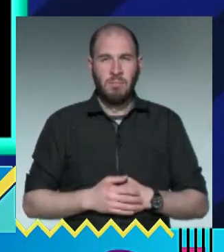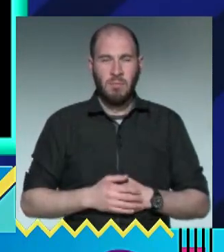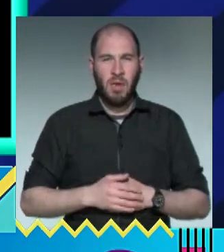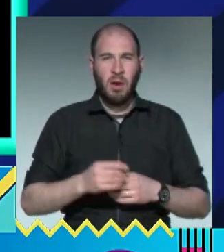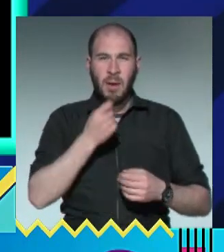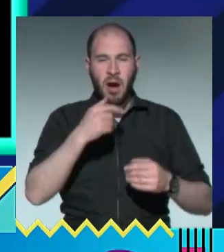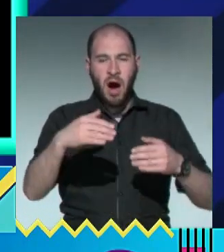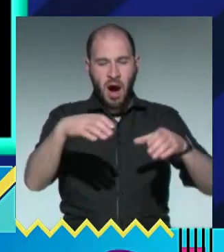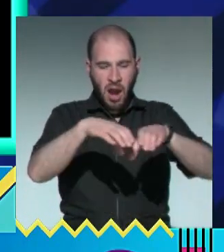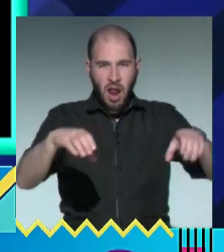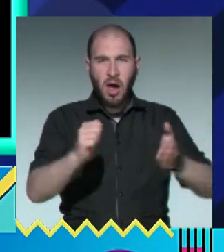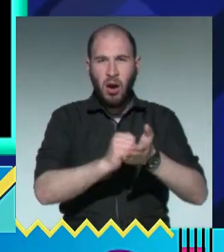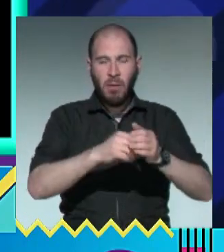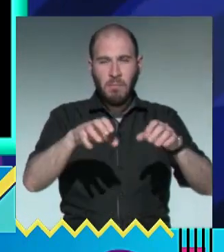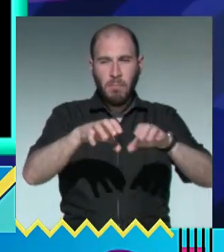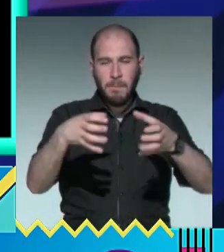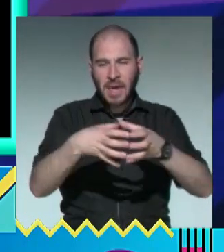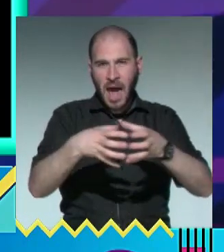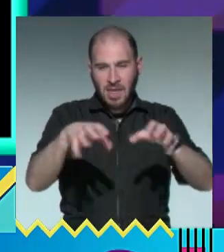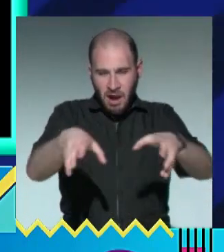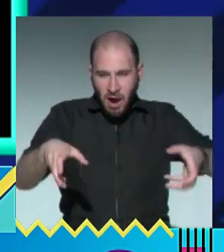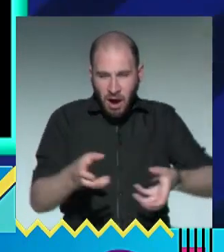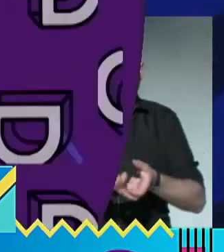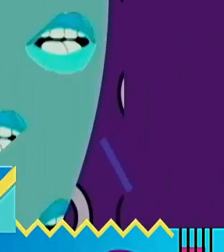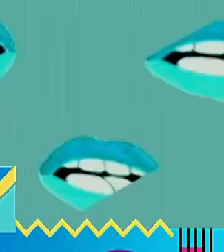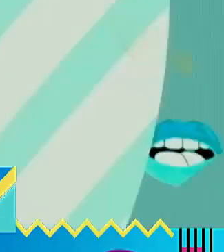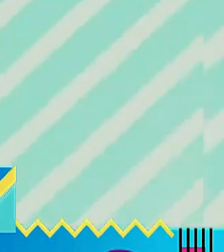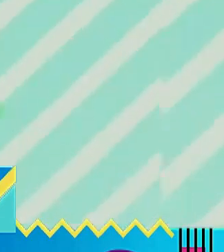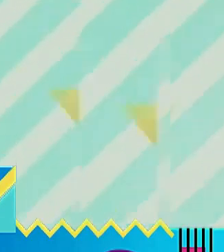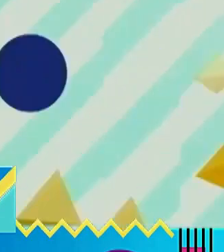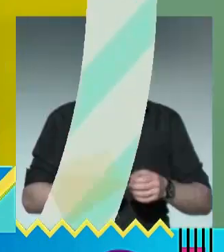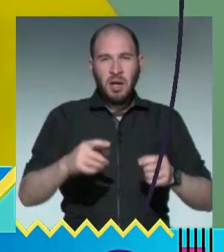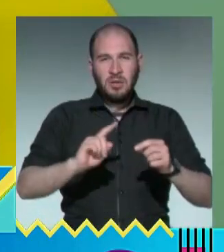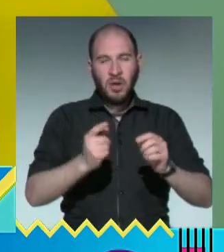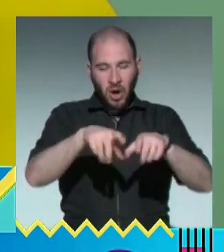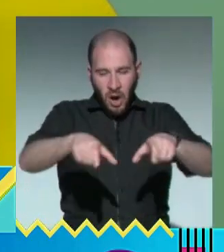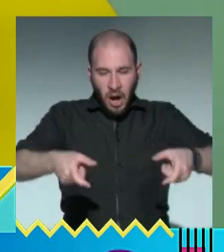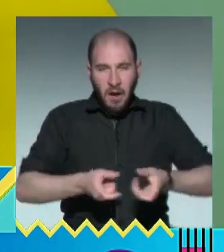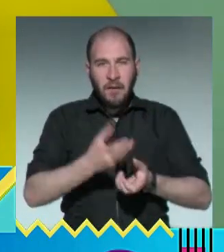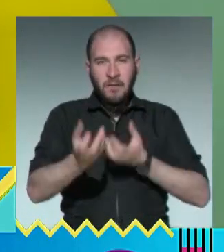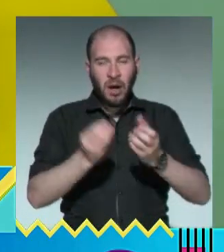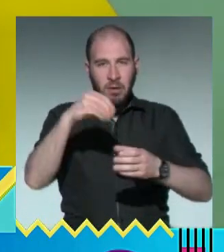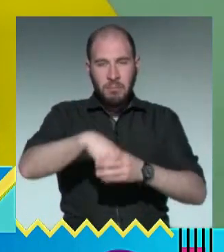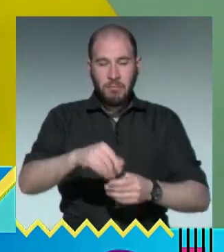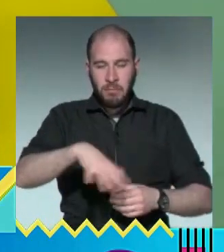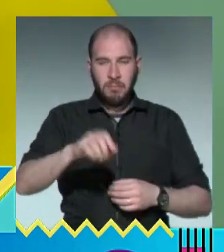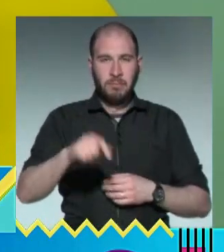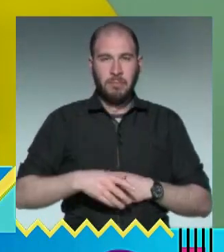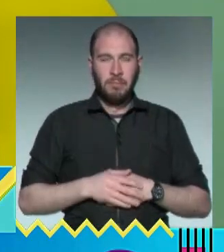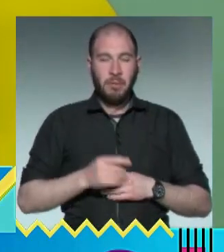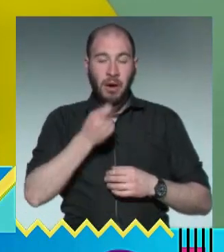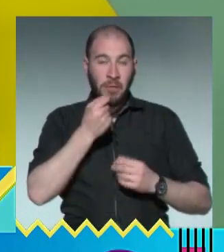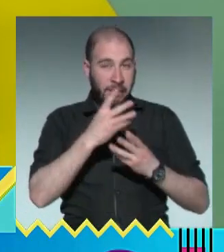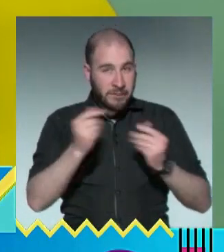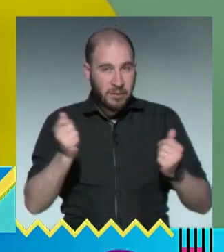algún ladrillo, piedra, algo como para aislarlo y realizar el fuego ahí en esa zona, ¿no? Una vez